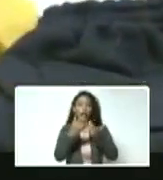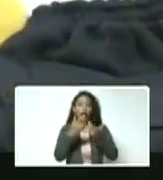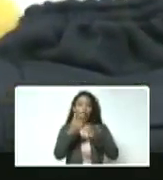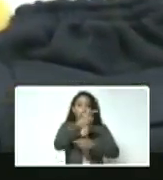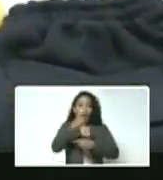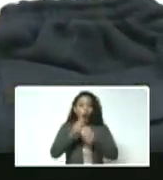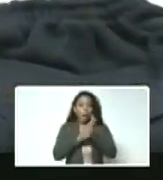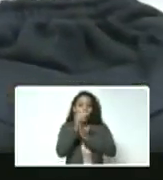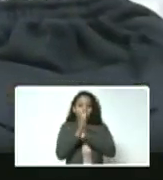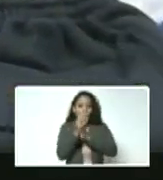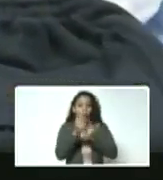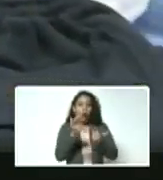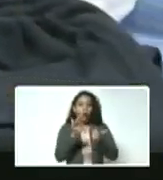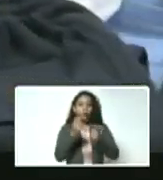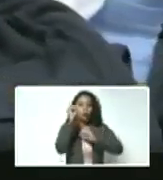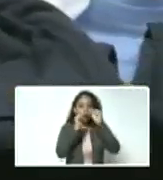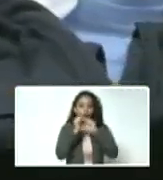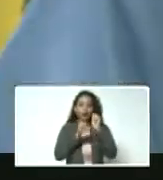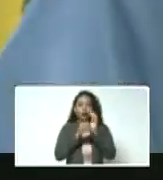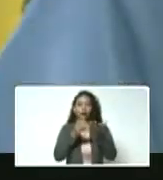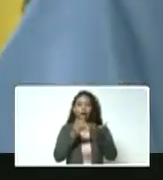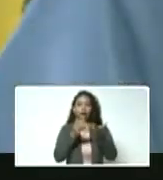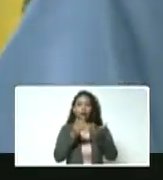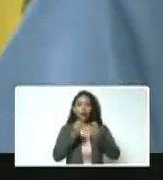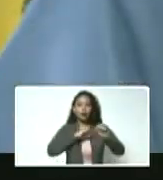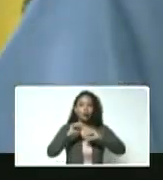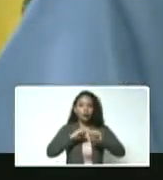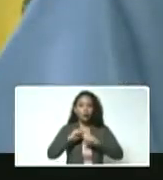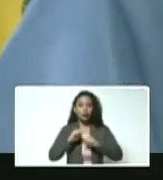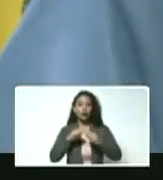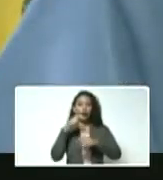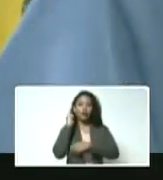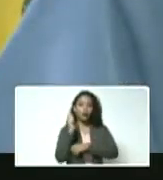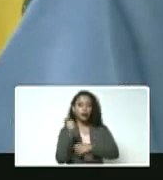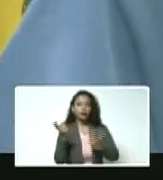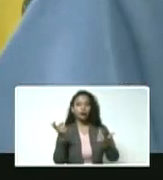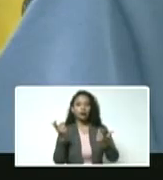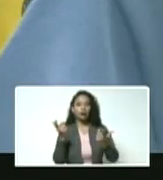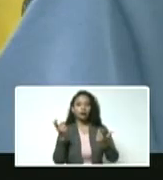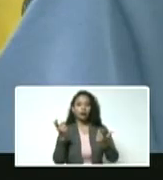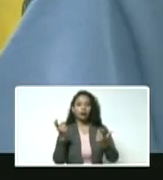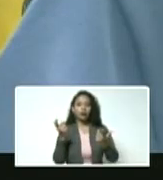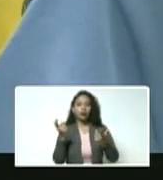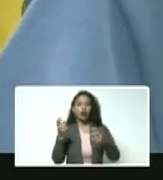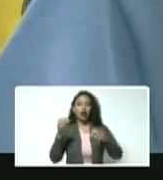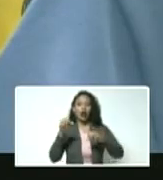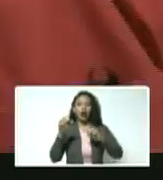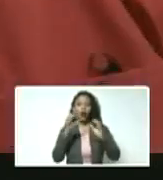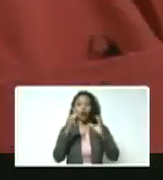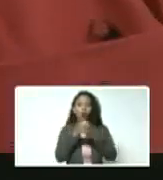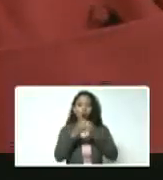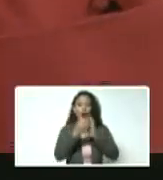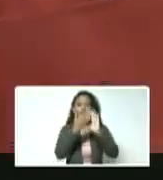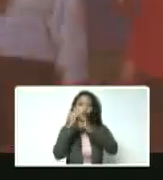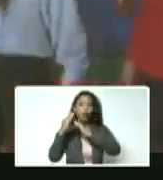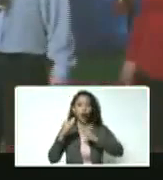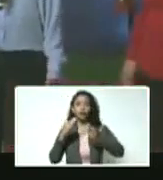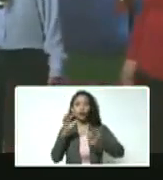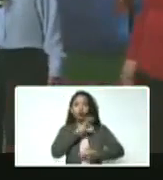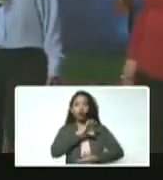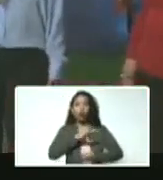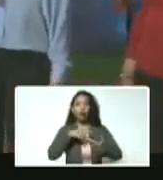industrial, el motor emprendedores, el motor financiero, el motor comunas, el motor de la producción social.